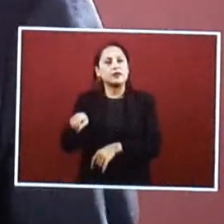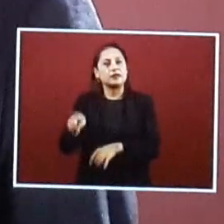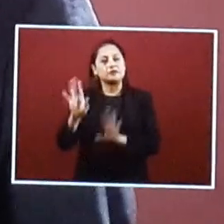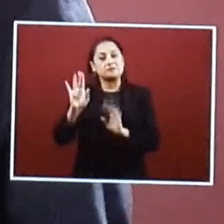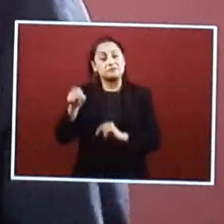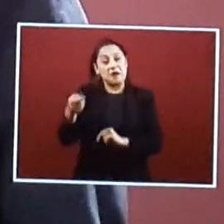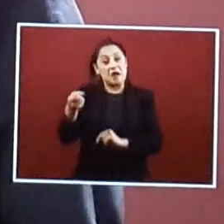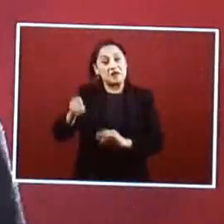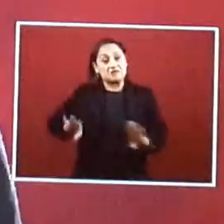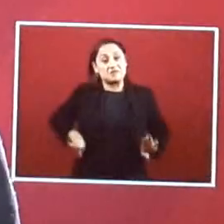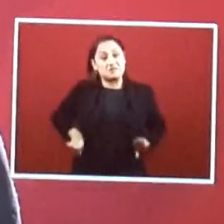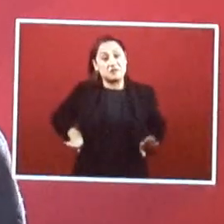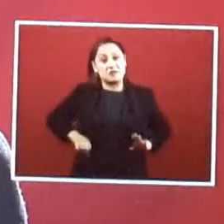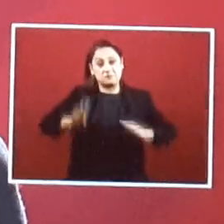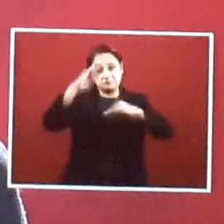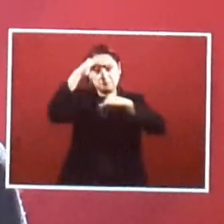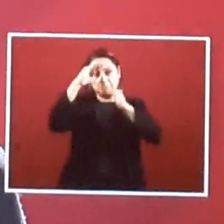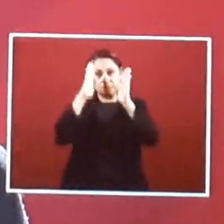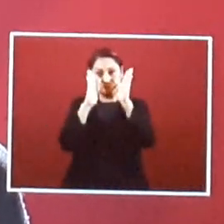conservadora.